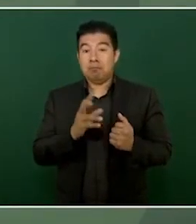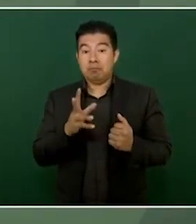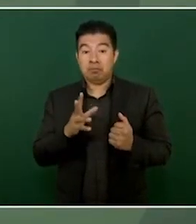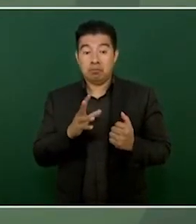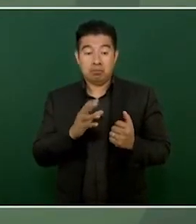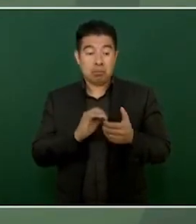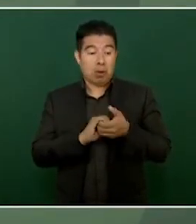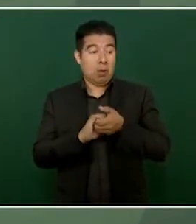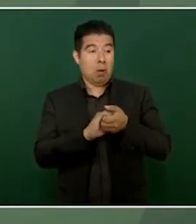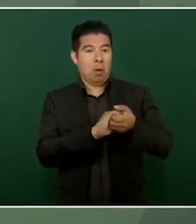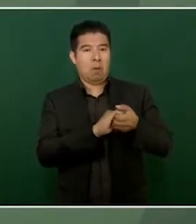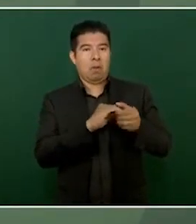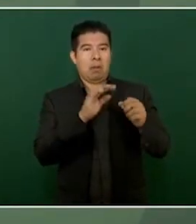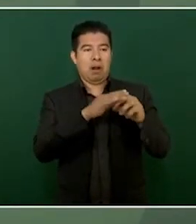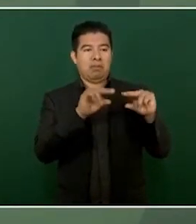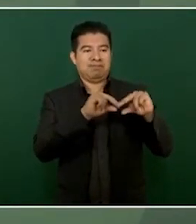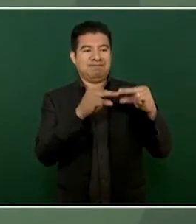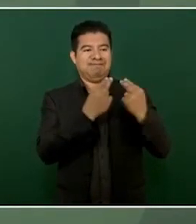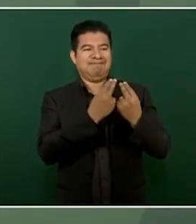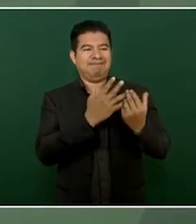aliaban a la delincuencia organizada,